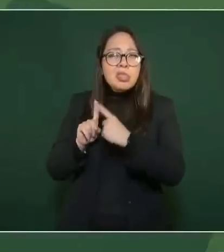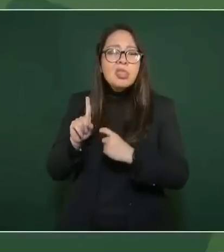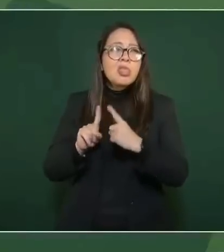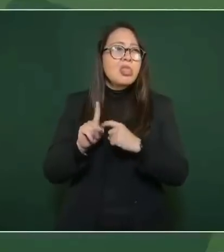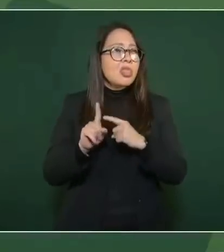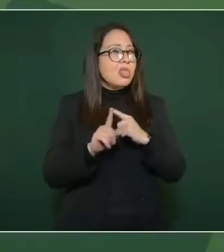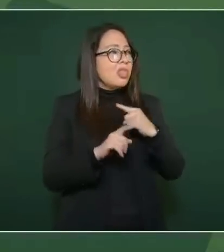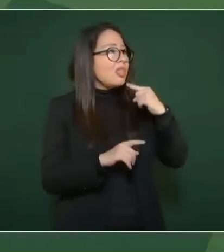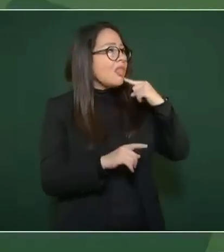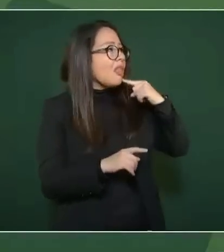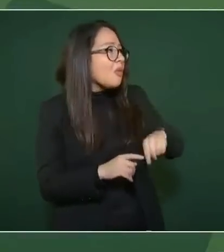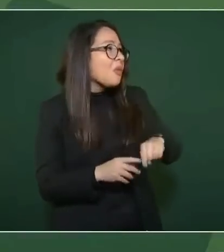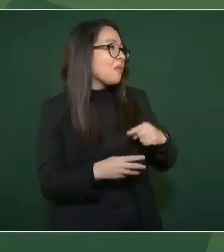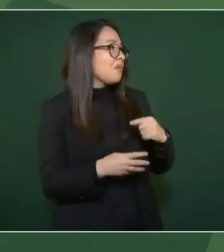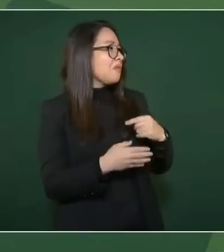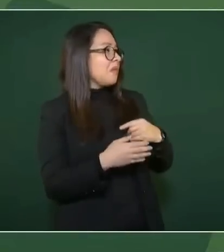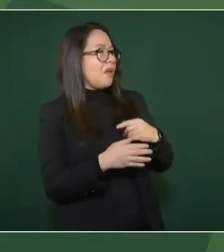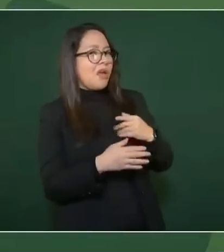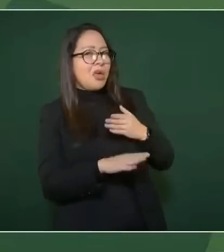cuestionar,